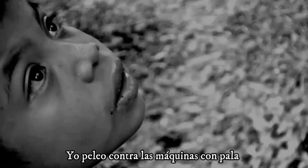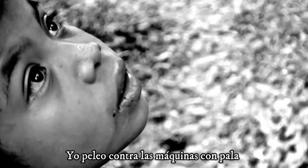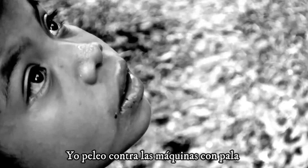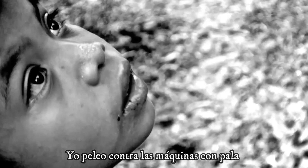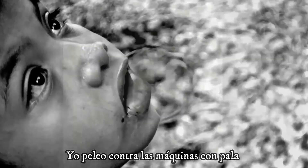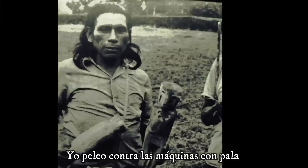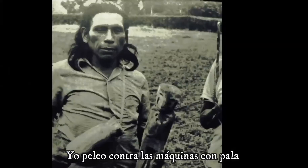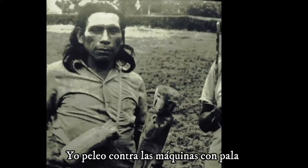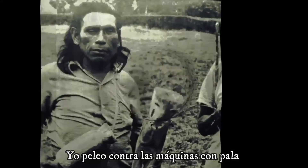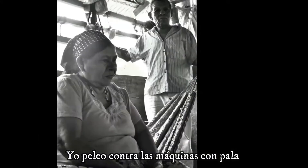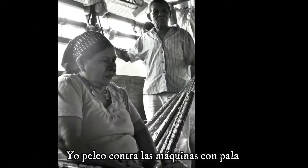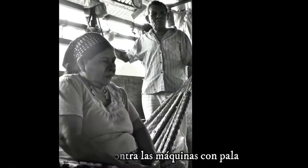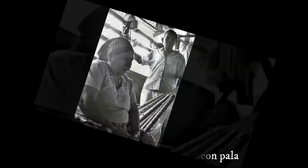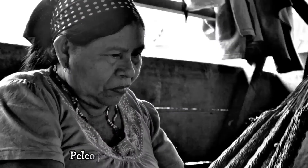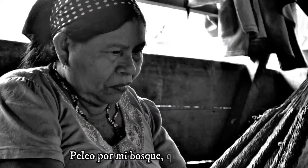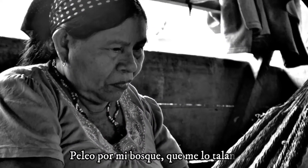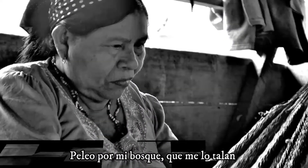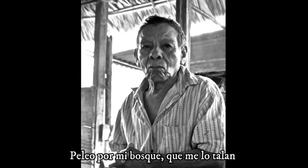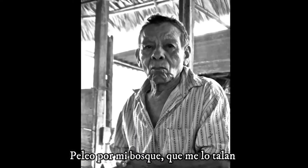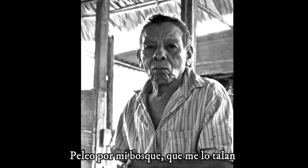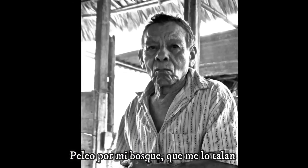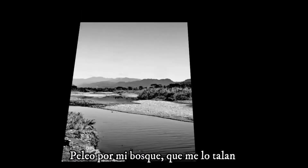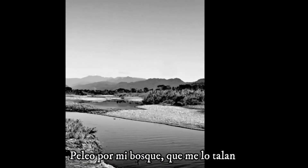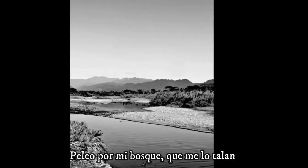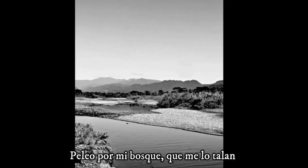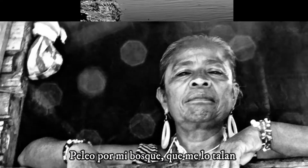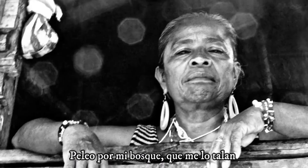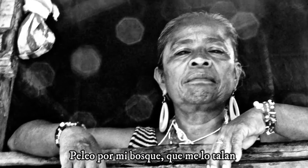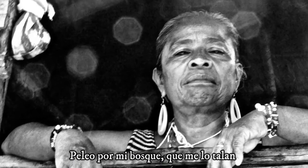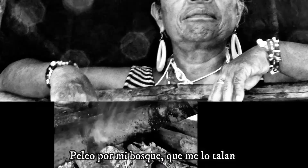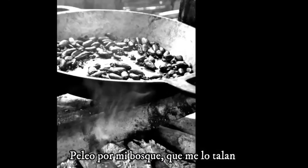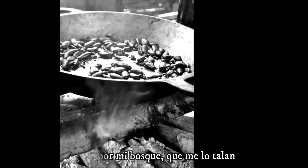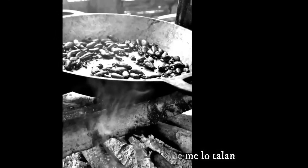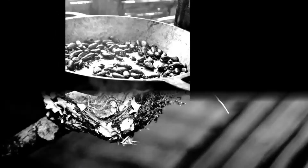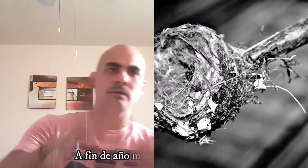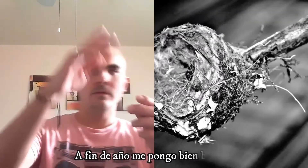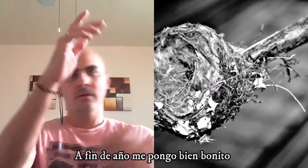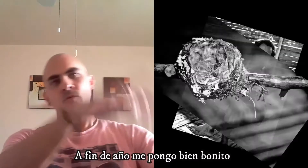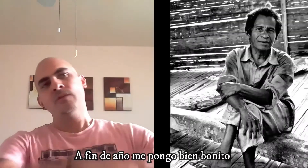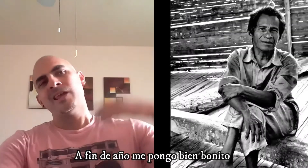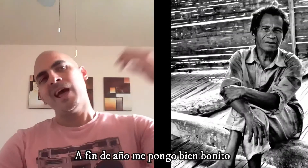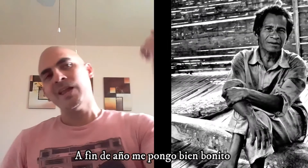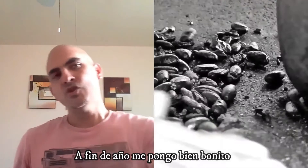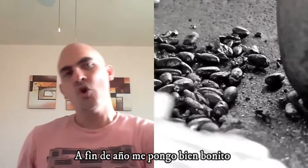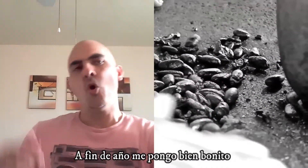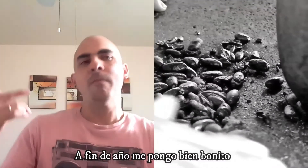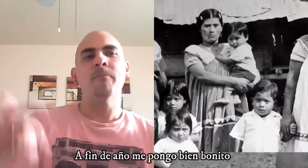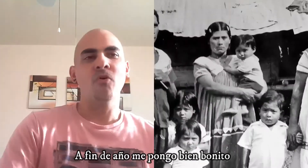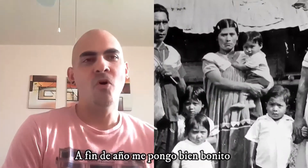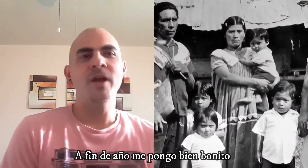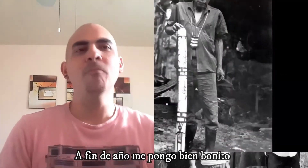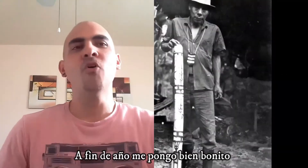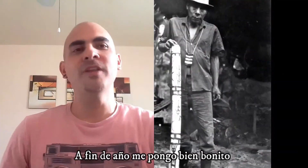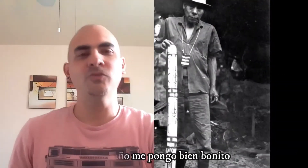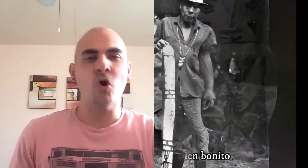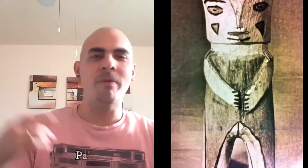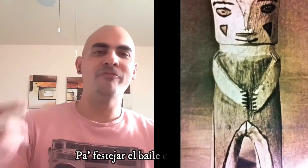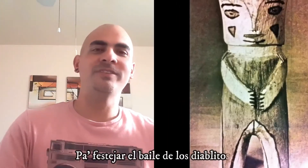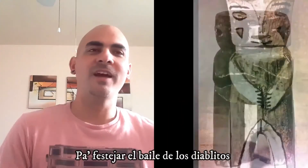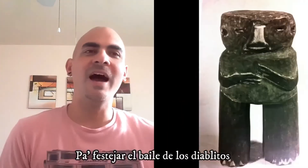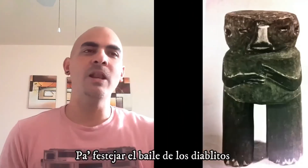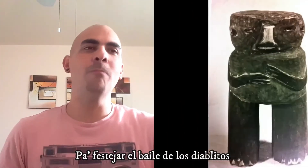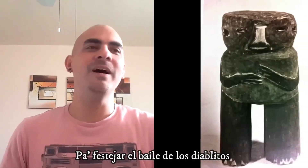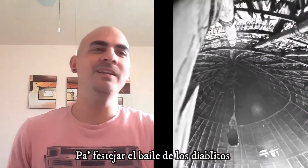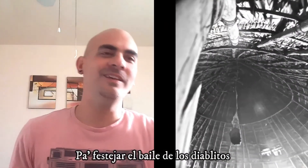peleo contra las máquinas con pala, peleo por mi bosque que me lo talan. A fin de año me pongo bien bonito